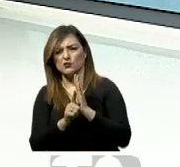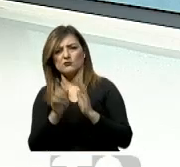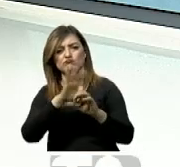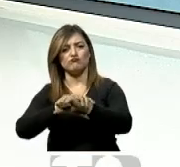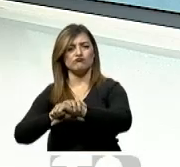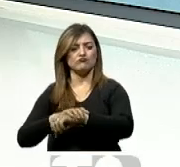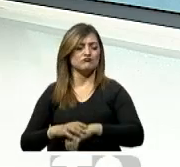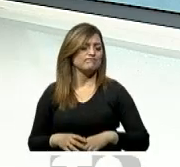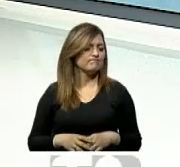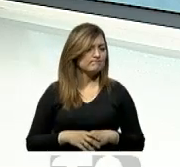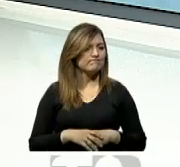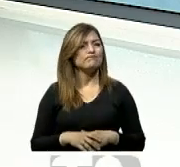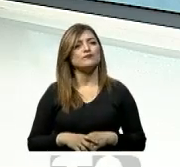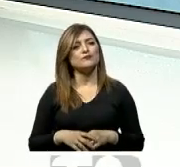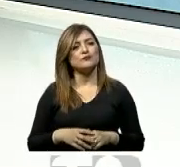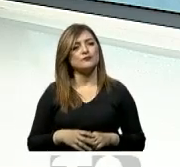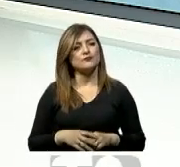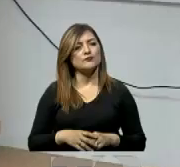fueron detenidos por la Policía Nacional.